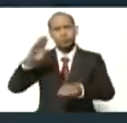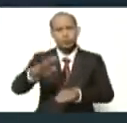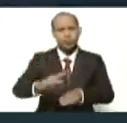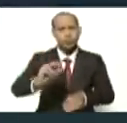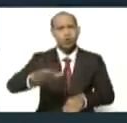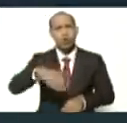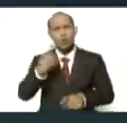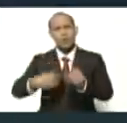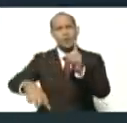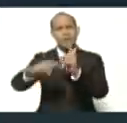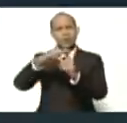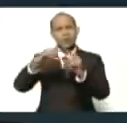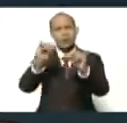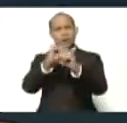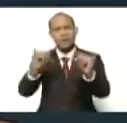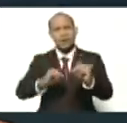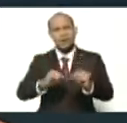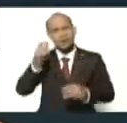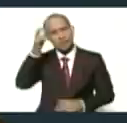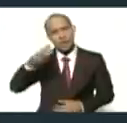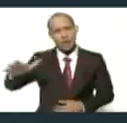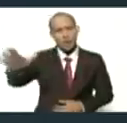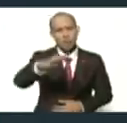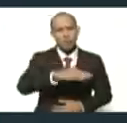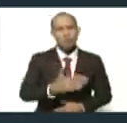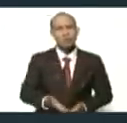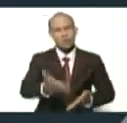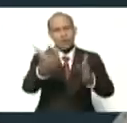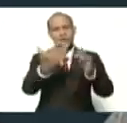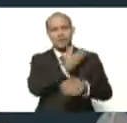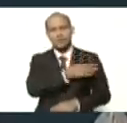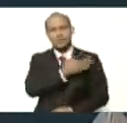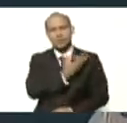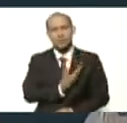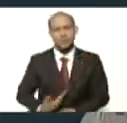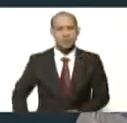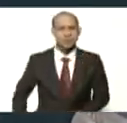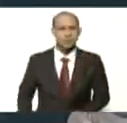poder sumar felicidad para el pueblo adelante presidente